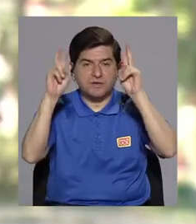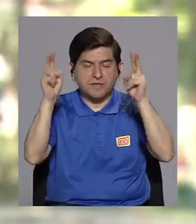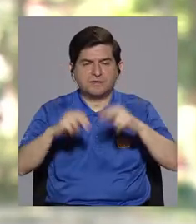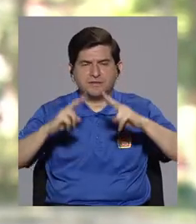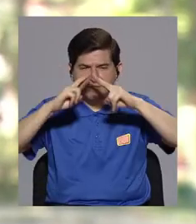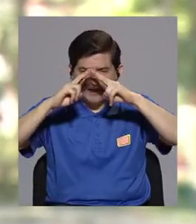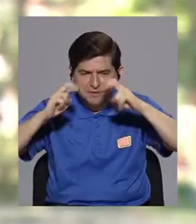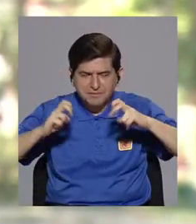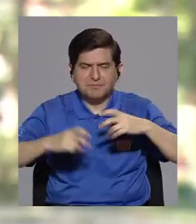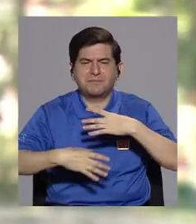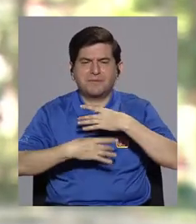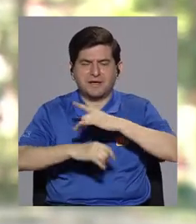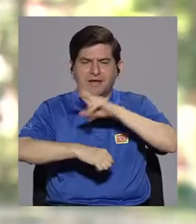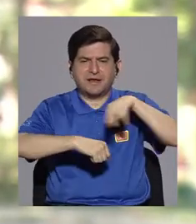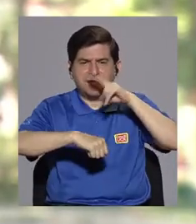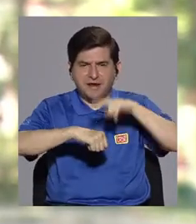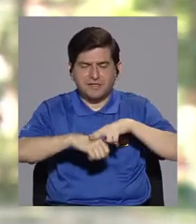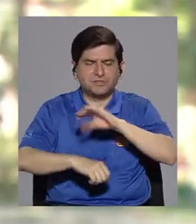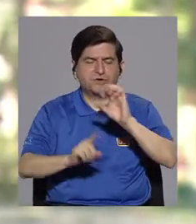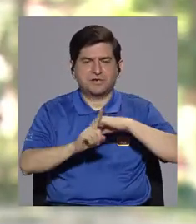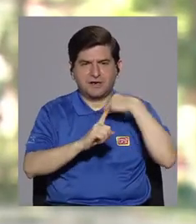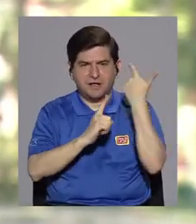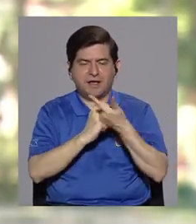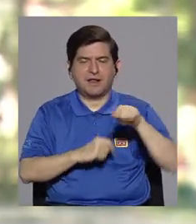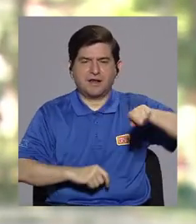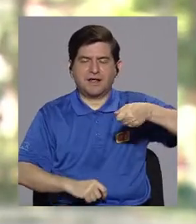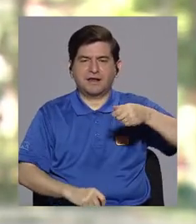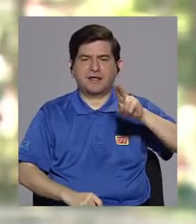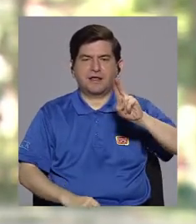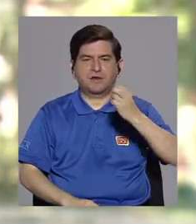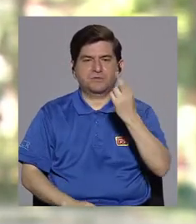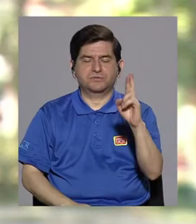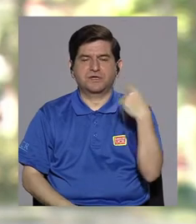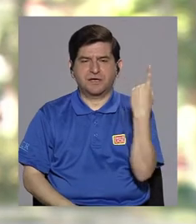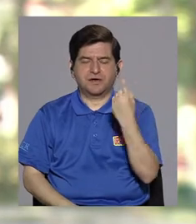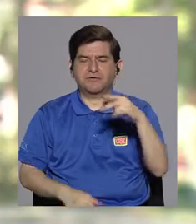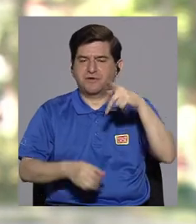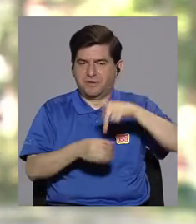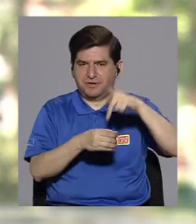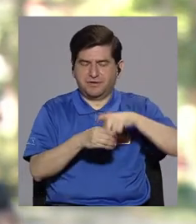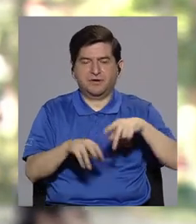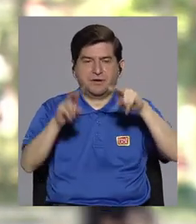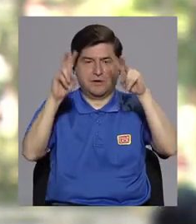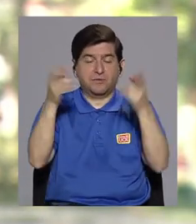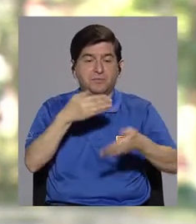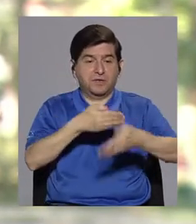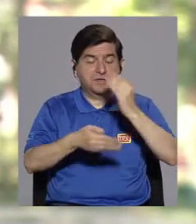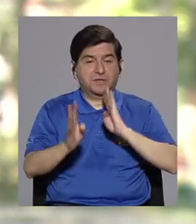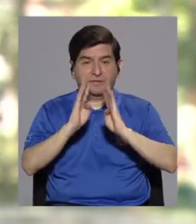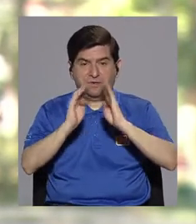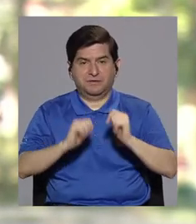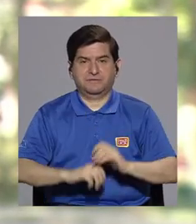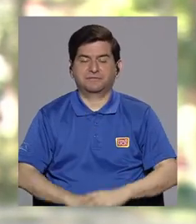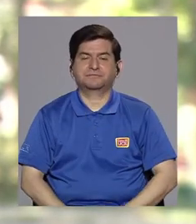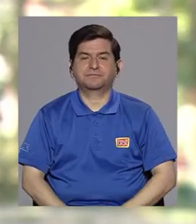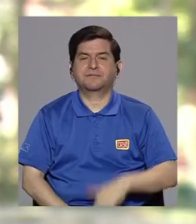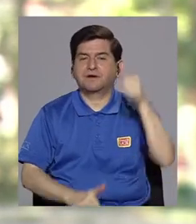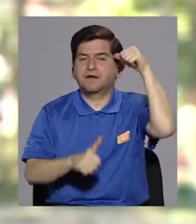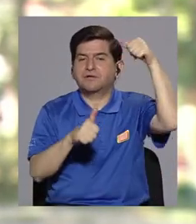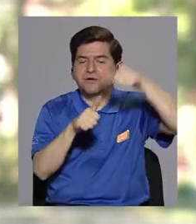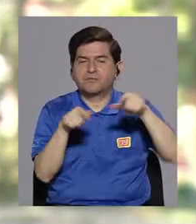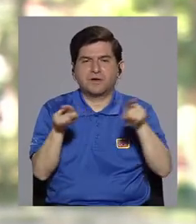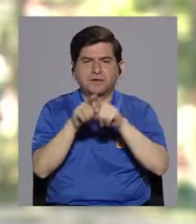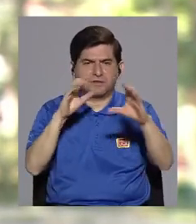Recuerde que en temas de análisis de interés nacional y social, Canal UCR está siempre presente, como en el tema que hablamos el día de